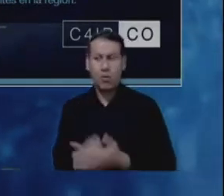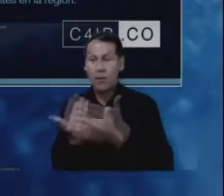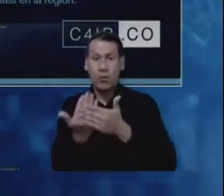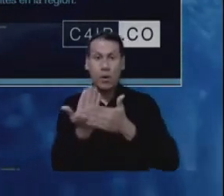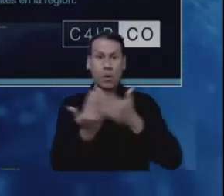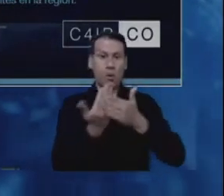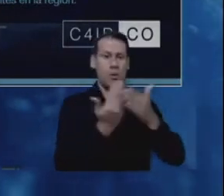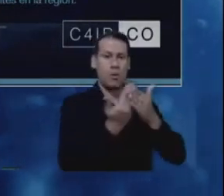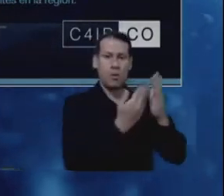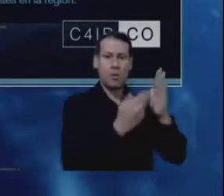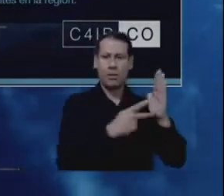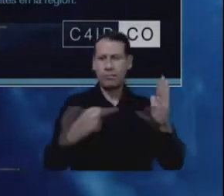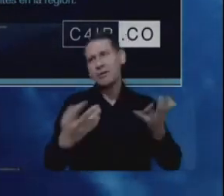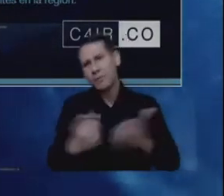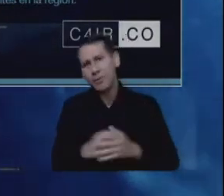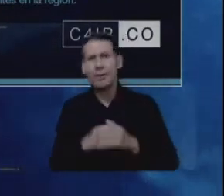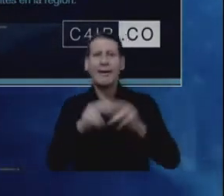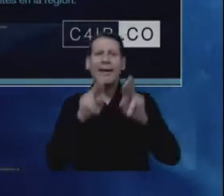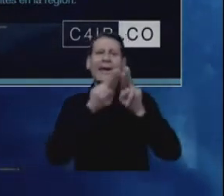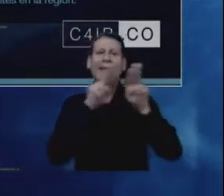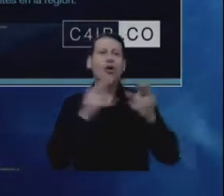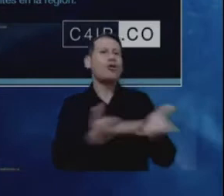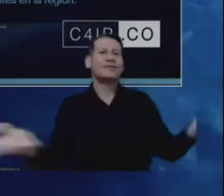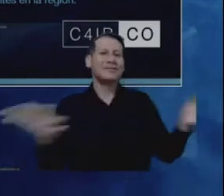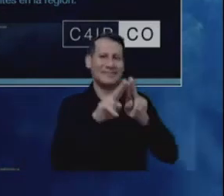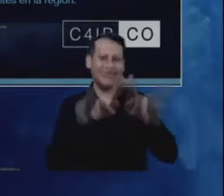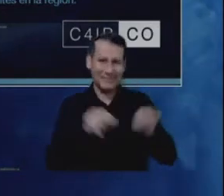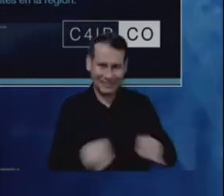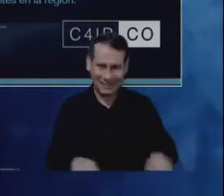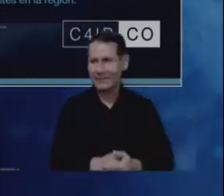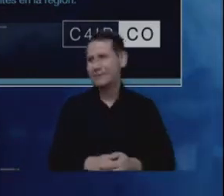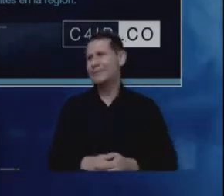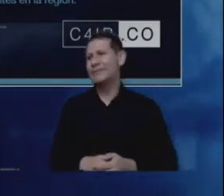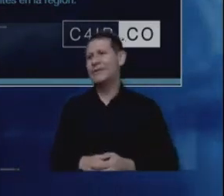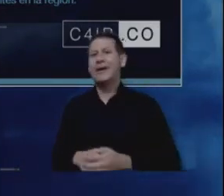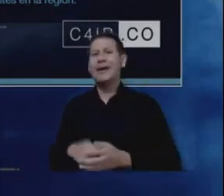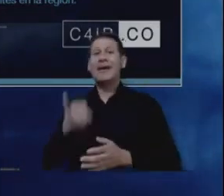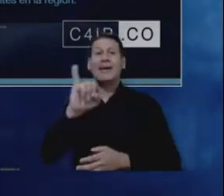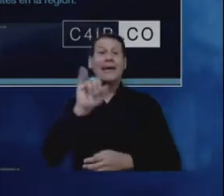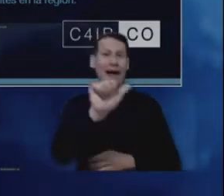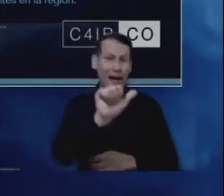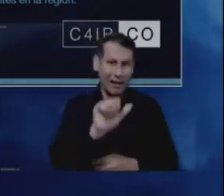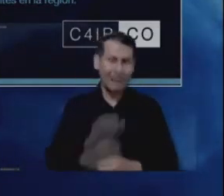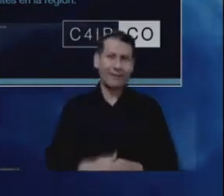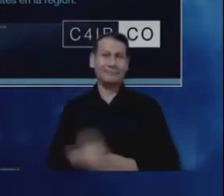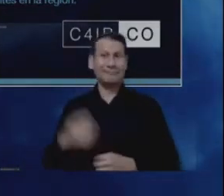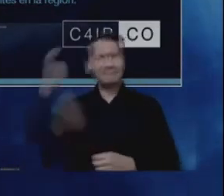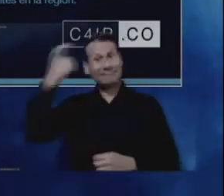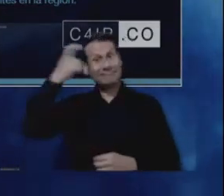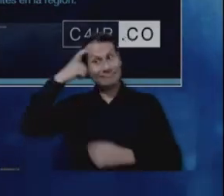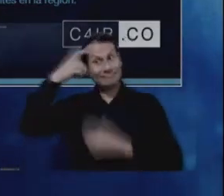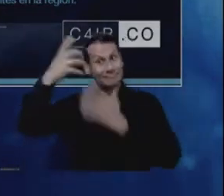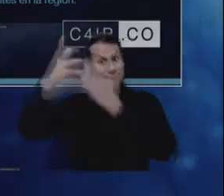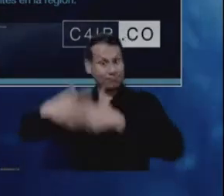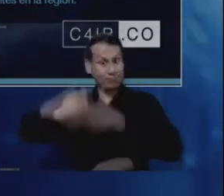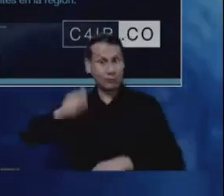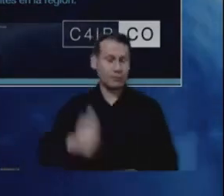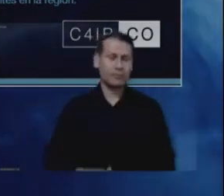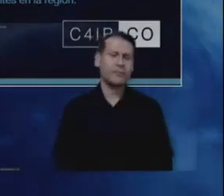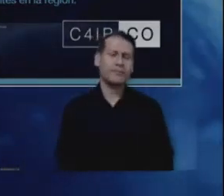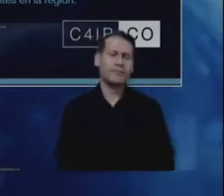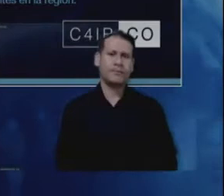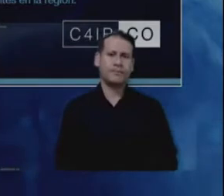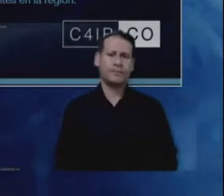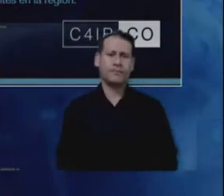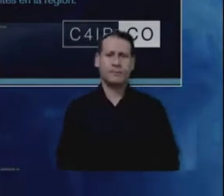Internet de las Cosas, como la inteligencia artificial. Y en este punto particularmente, el juego o el rol del espectro es